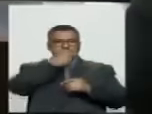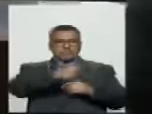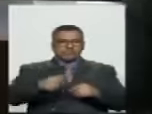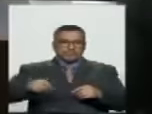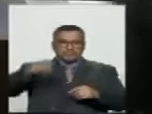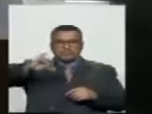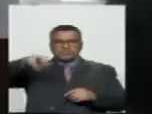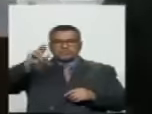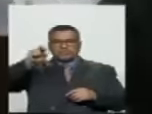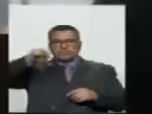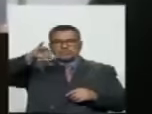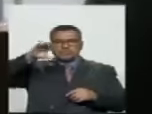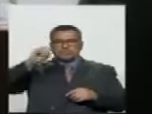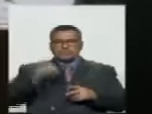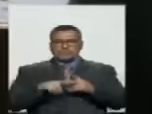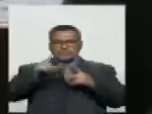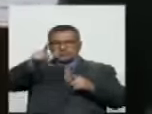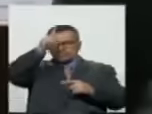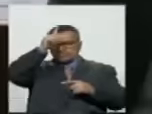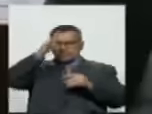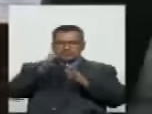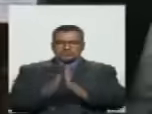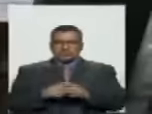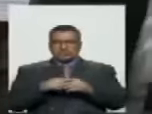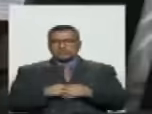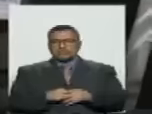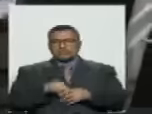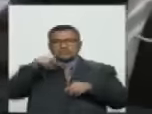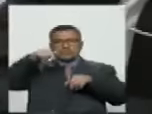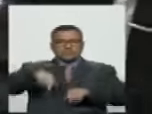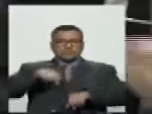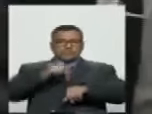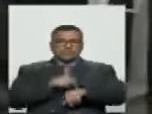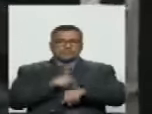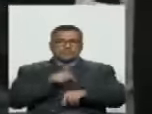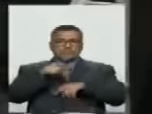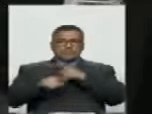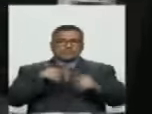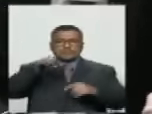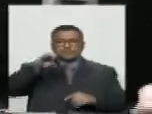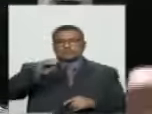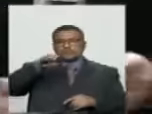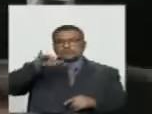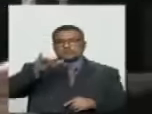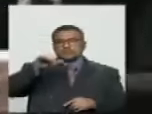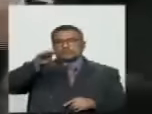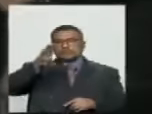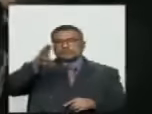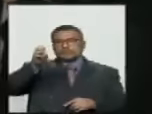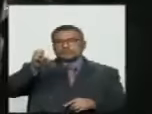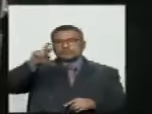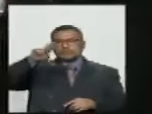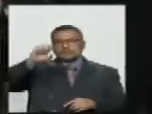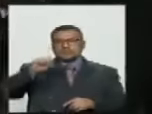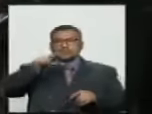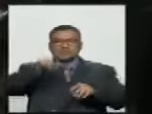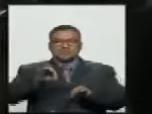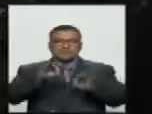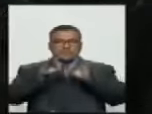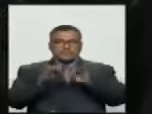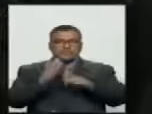judío en el Holocausto. Y ahora, eso de cyber, esa palabra, ese